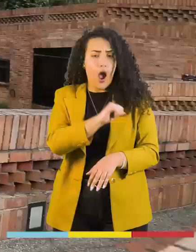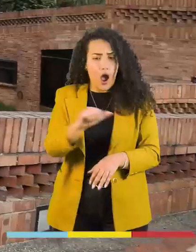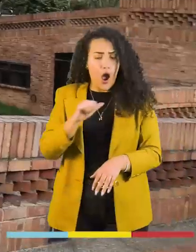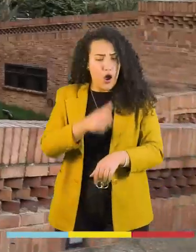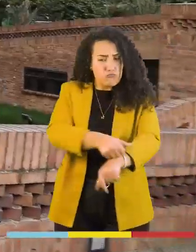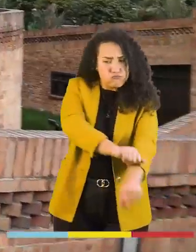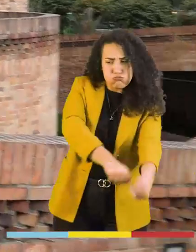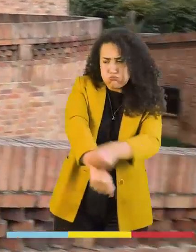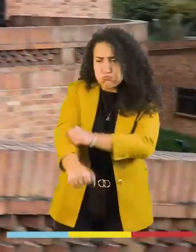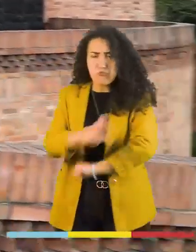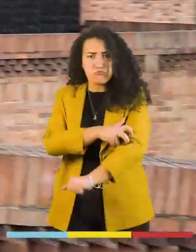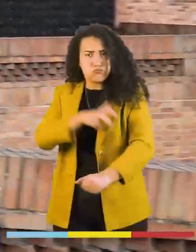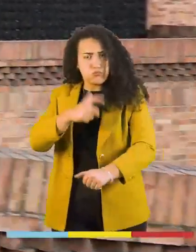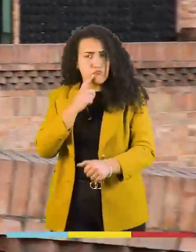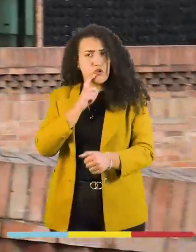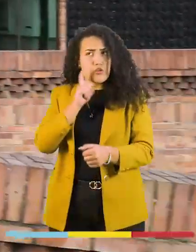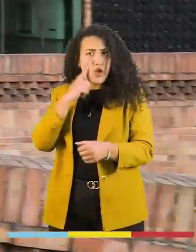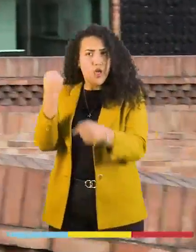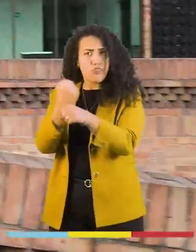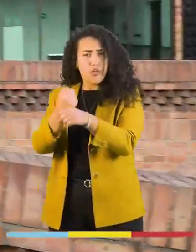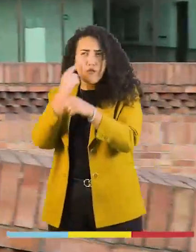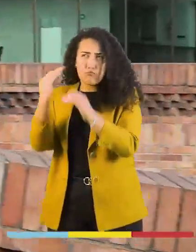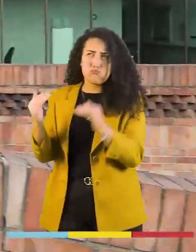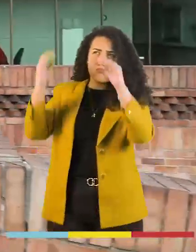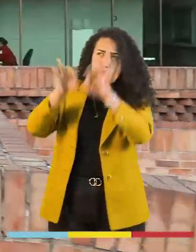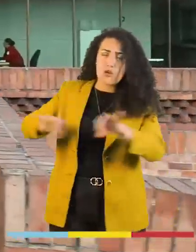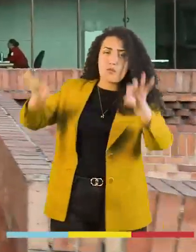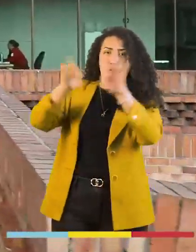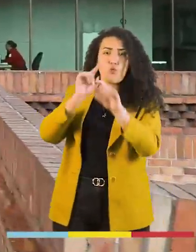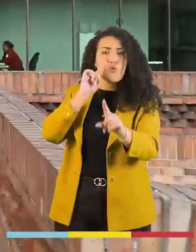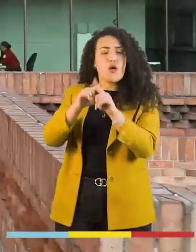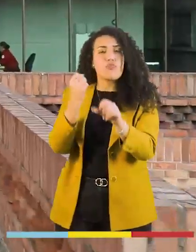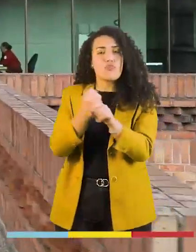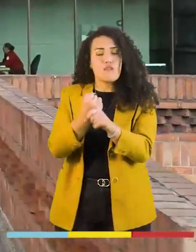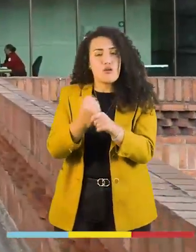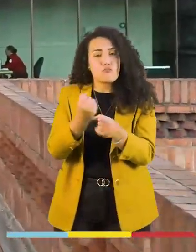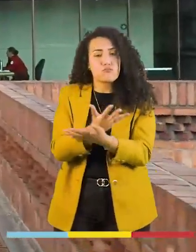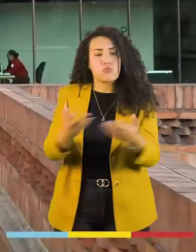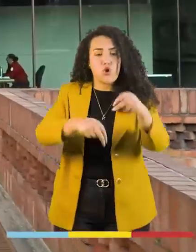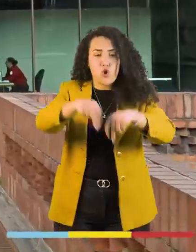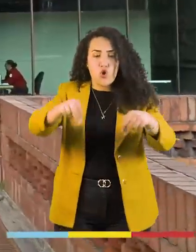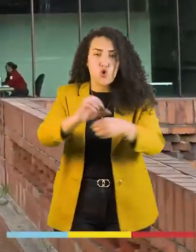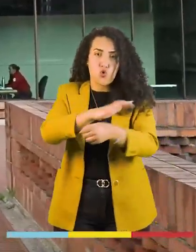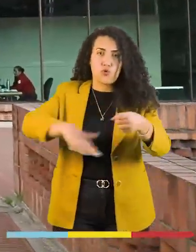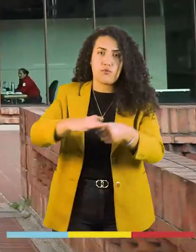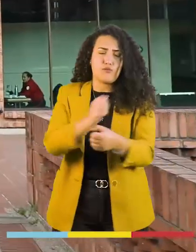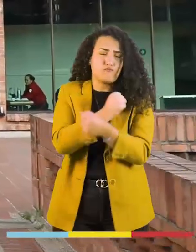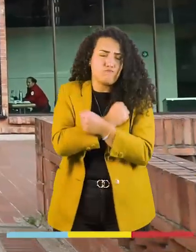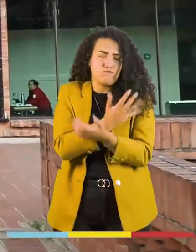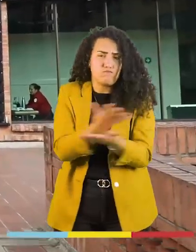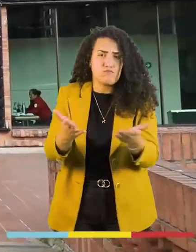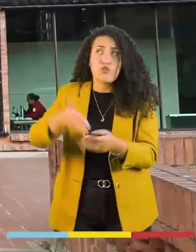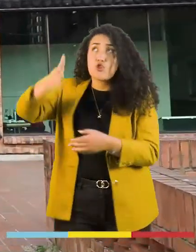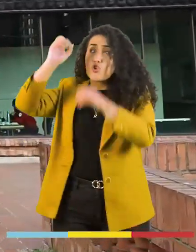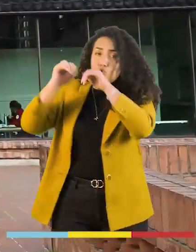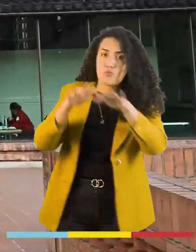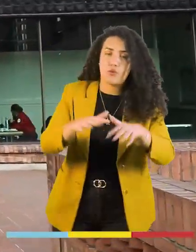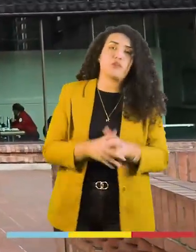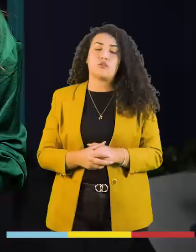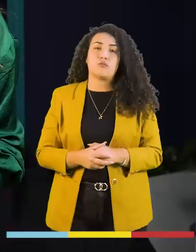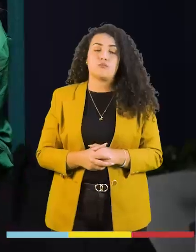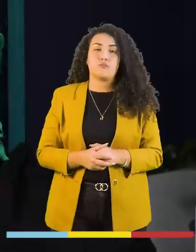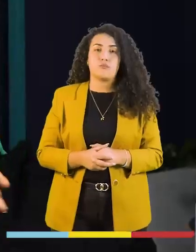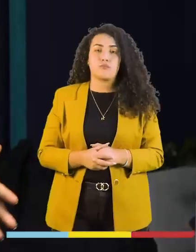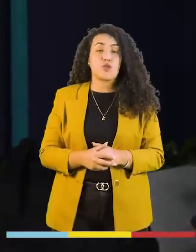a grandes ligas, a grandes cargos y sobre todo a seguir trabajando por y para los cundinamarqueses. Les envío un gran abrazo, Dios los